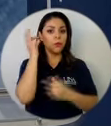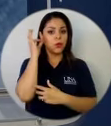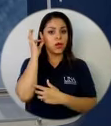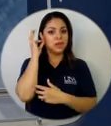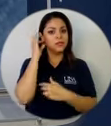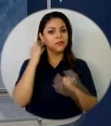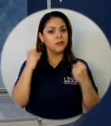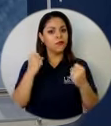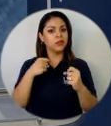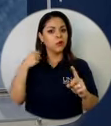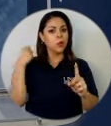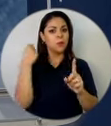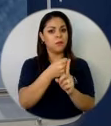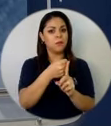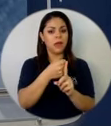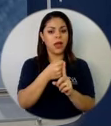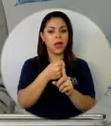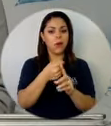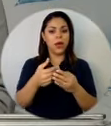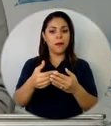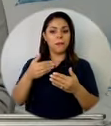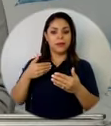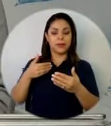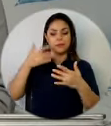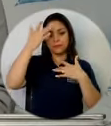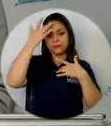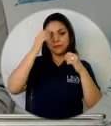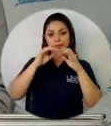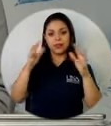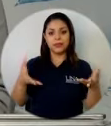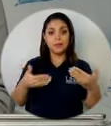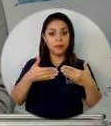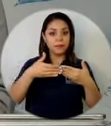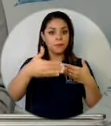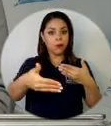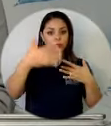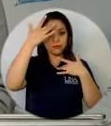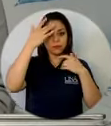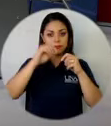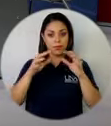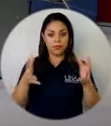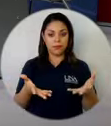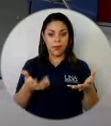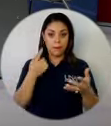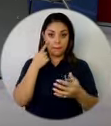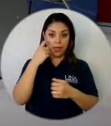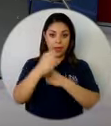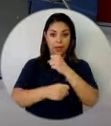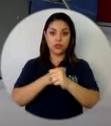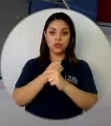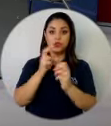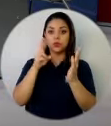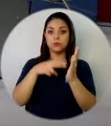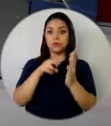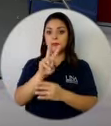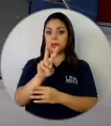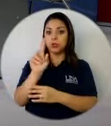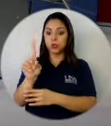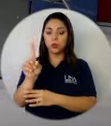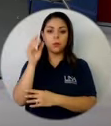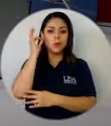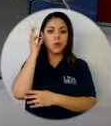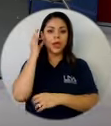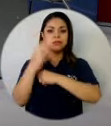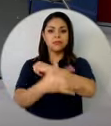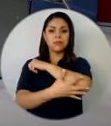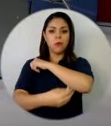fuertemente golpeado por la pandemia y la pospandemia. Tenemos que en el 2021 las mujeres en pobreza duplicaban o